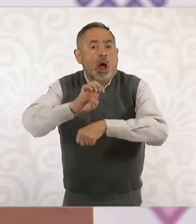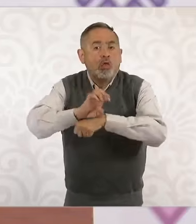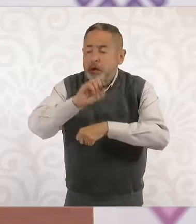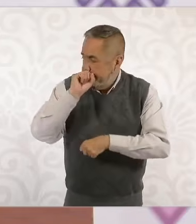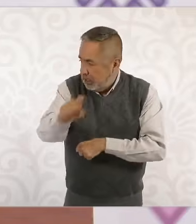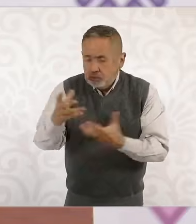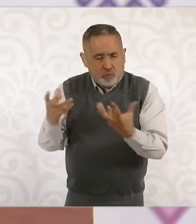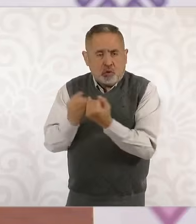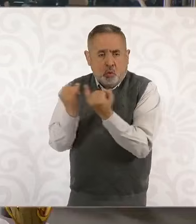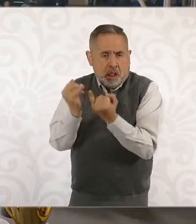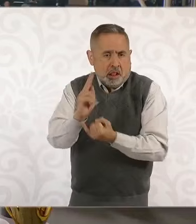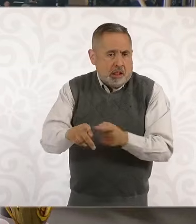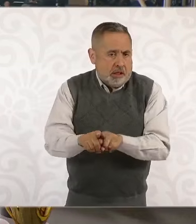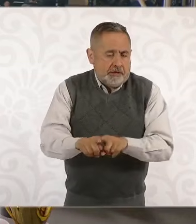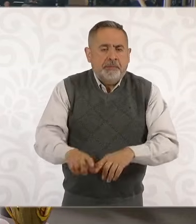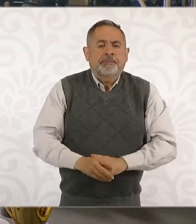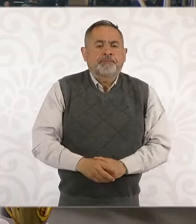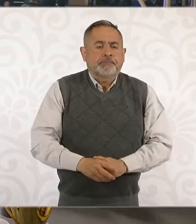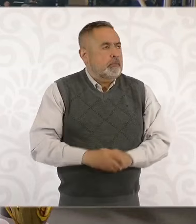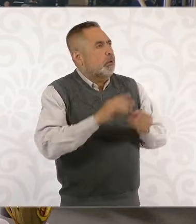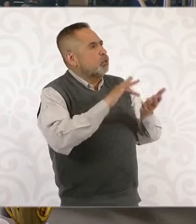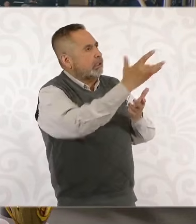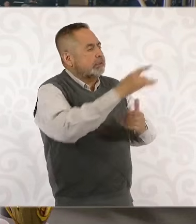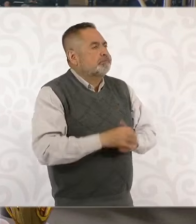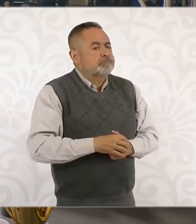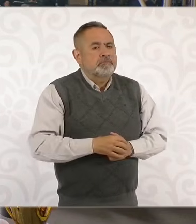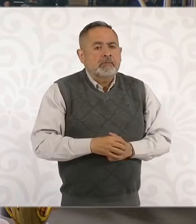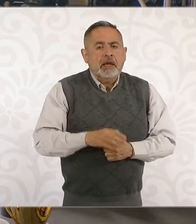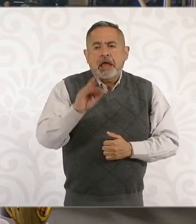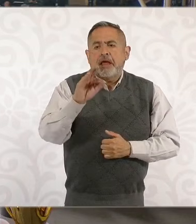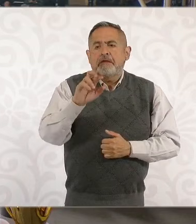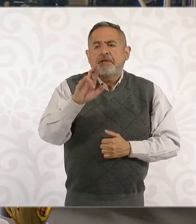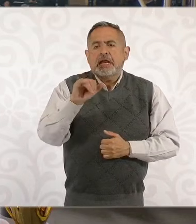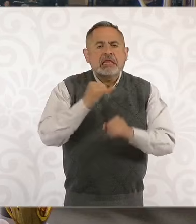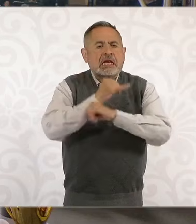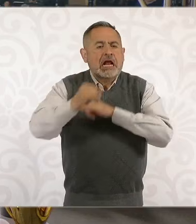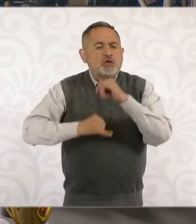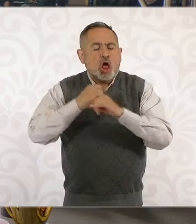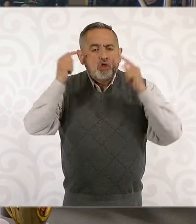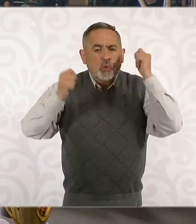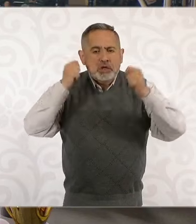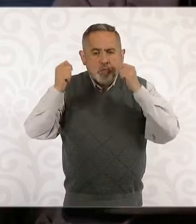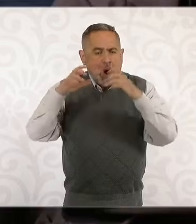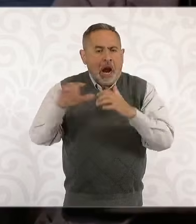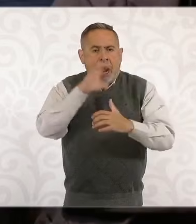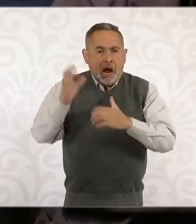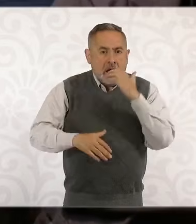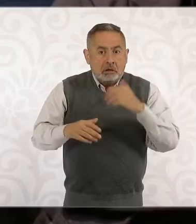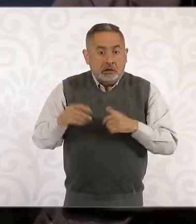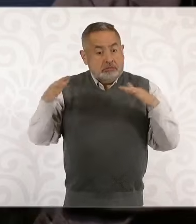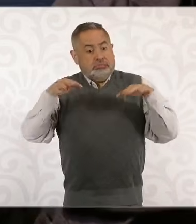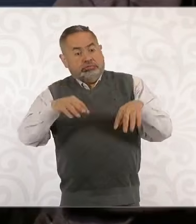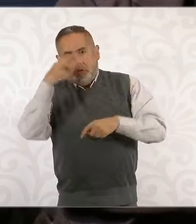ocurre. Muchas gracias. Y bueno, terminó la Feria Internacional de Turismo con pues el protagonismo de